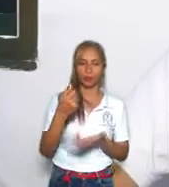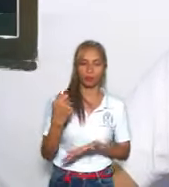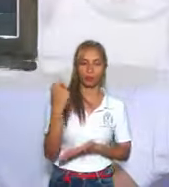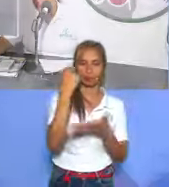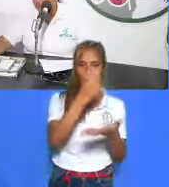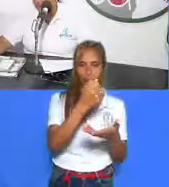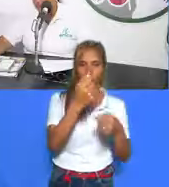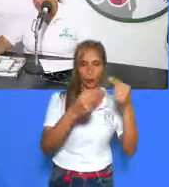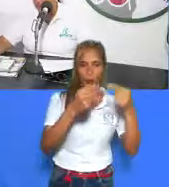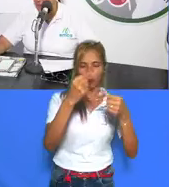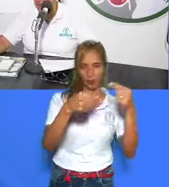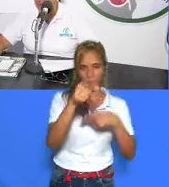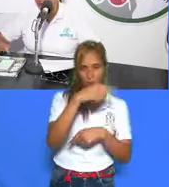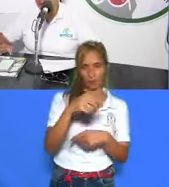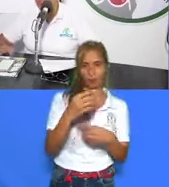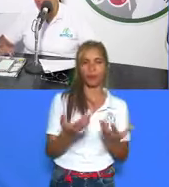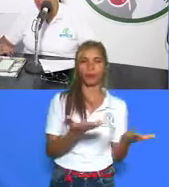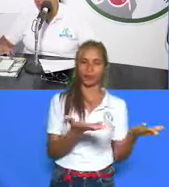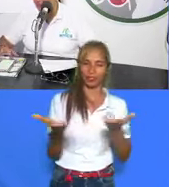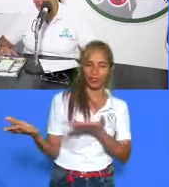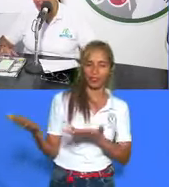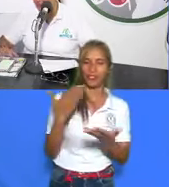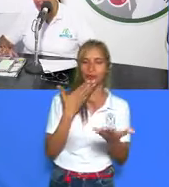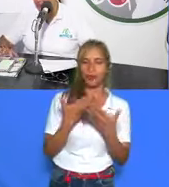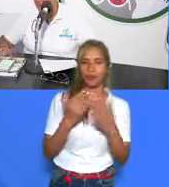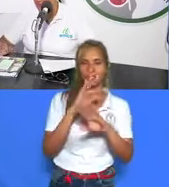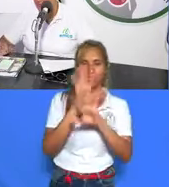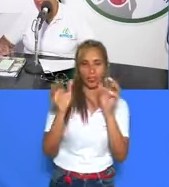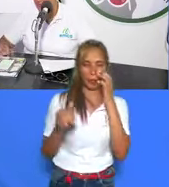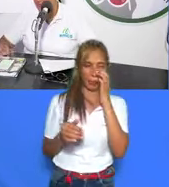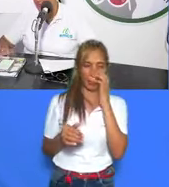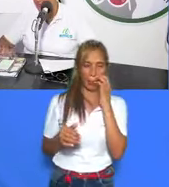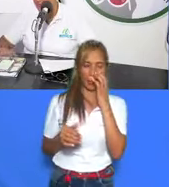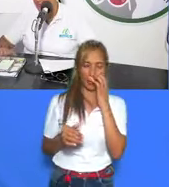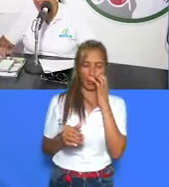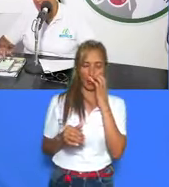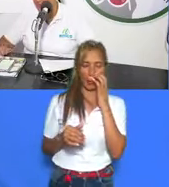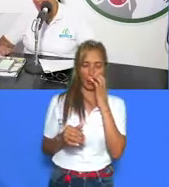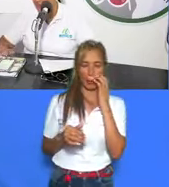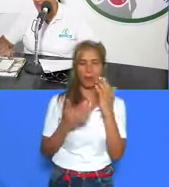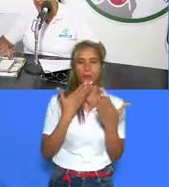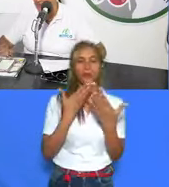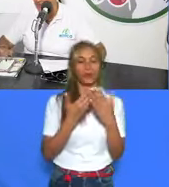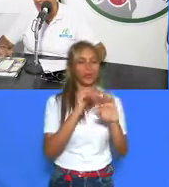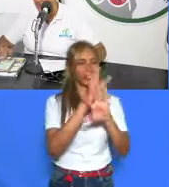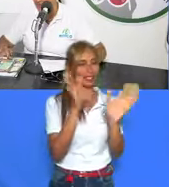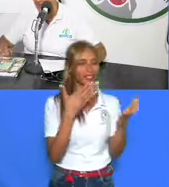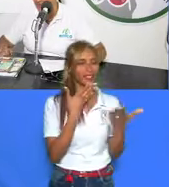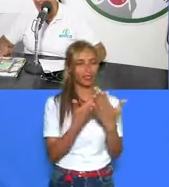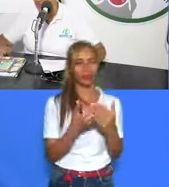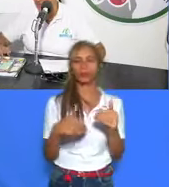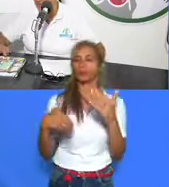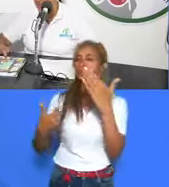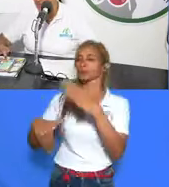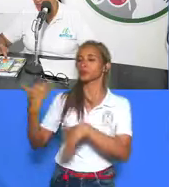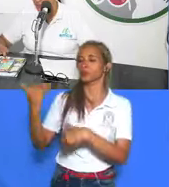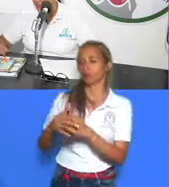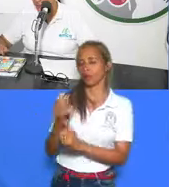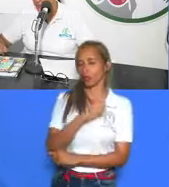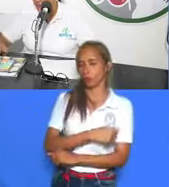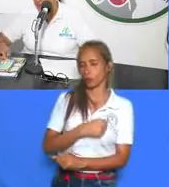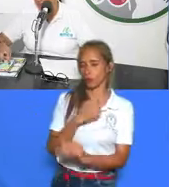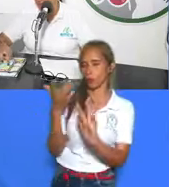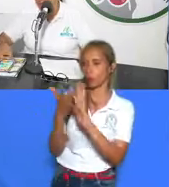Bienvenida, Mónica. Buenos días nuevamente a este espacio. Buenos días. Muchas gracias. Mónica, iniciemos por favor contándonos un